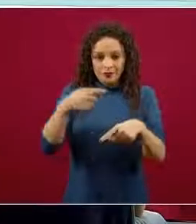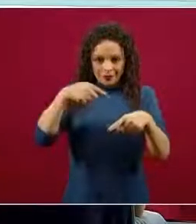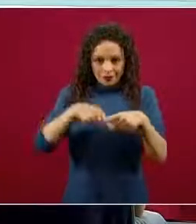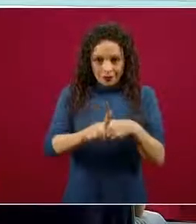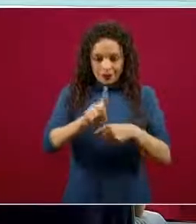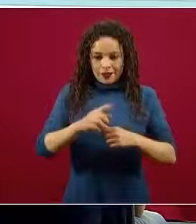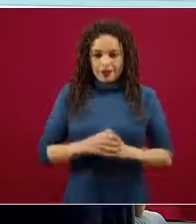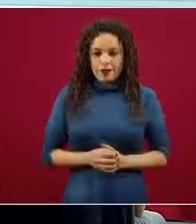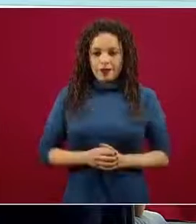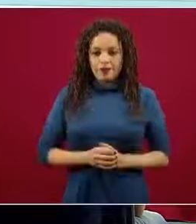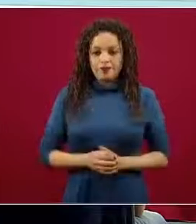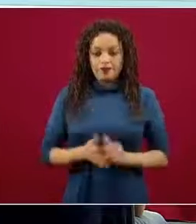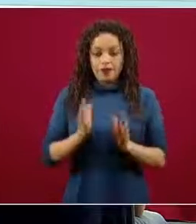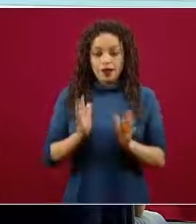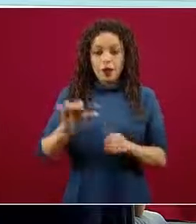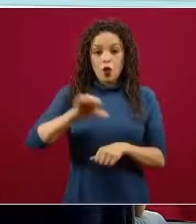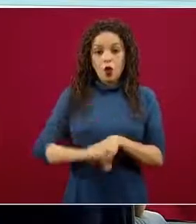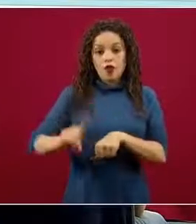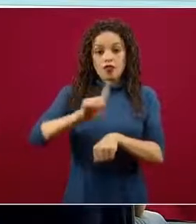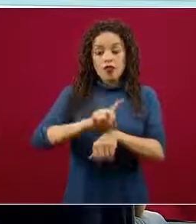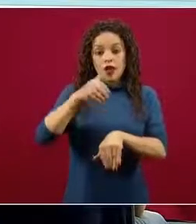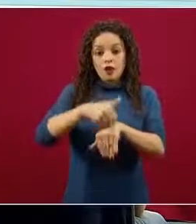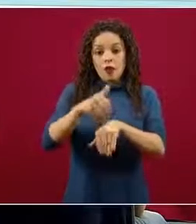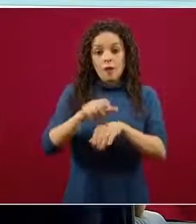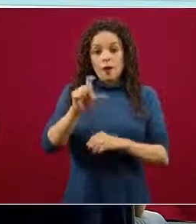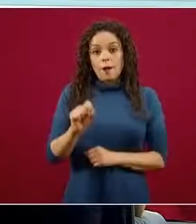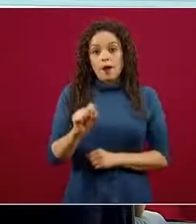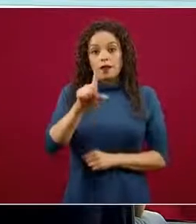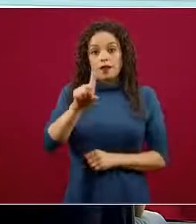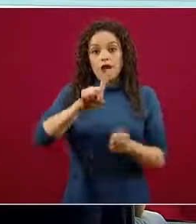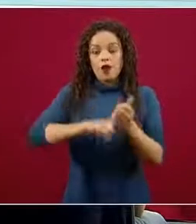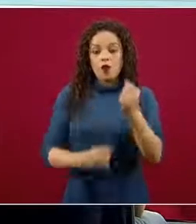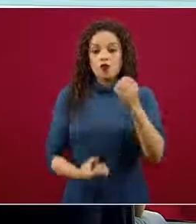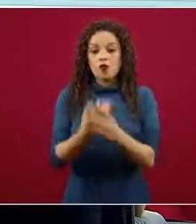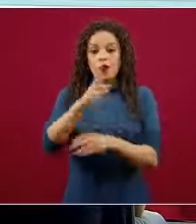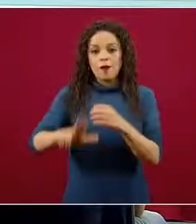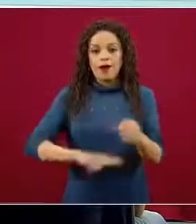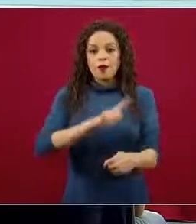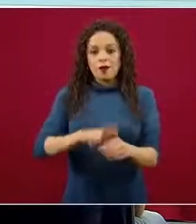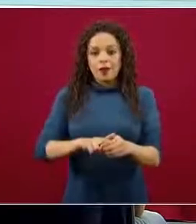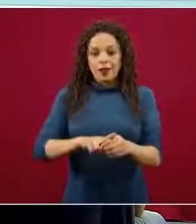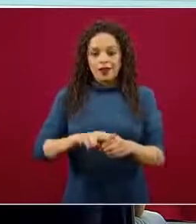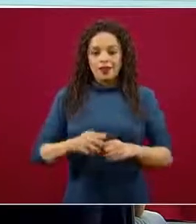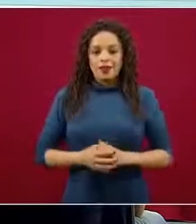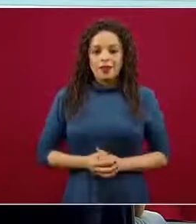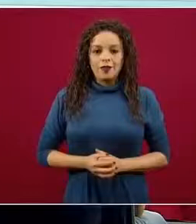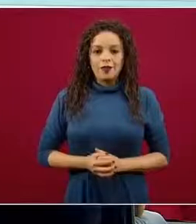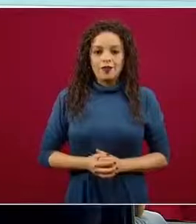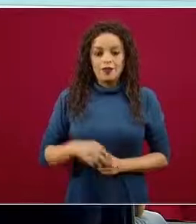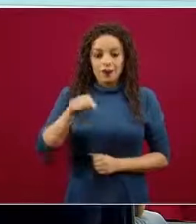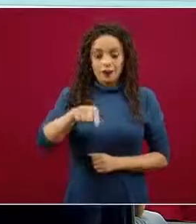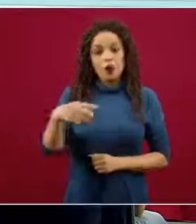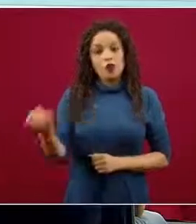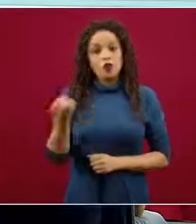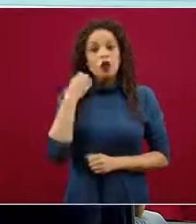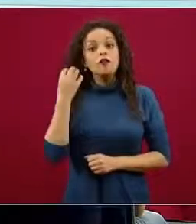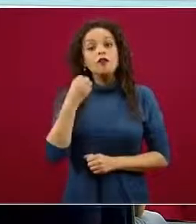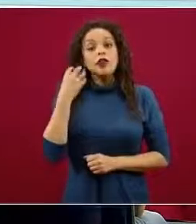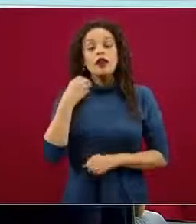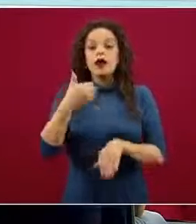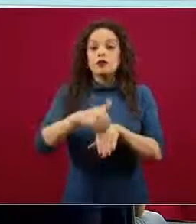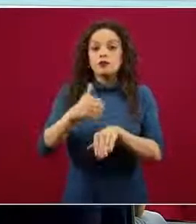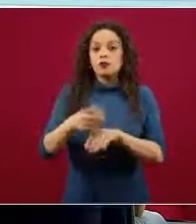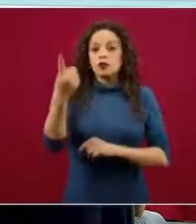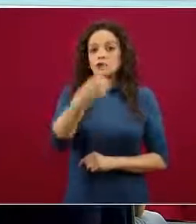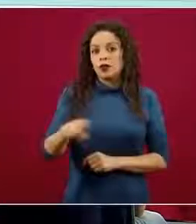Estamos ya transitando en el día número 27 de la nueva normalidad. Esta es la conferencia de prensa número